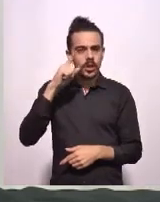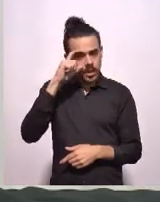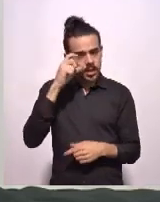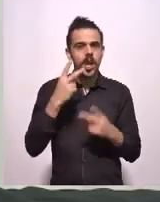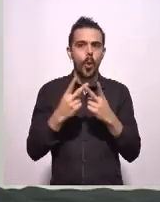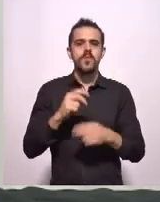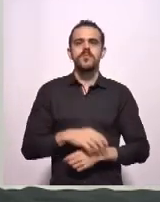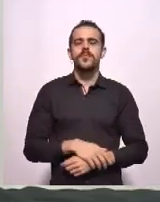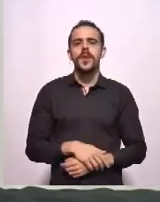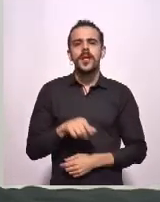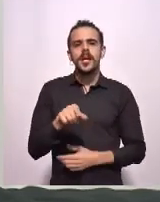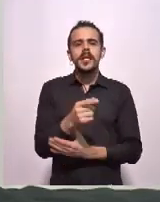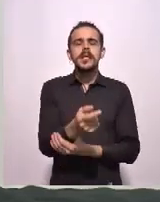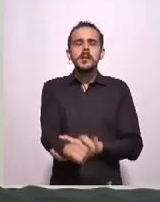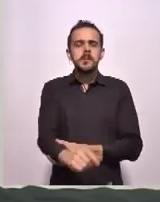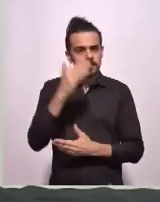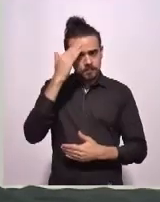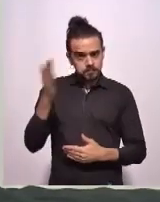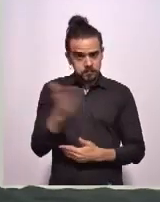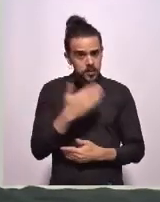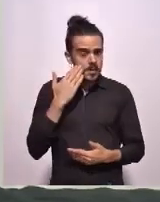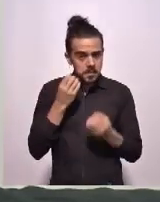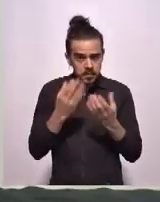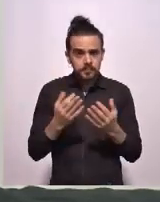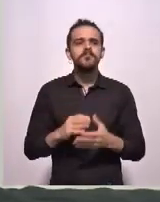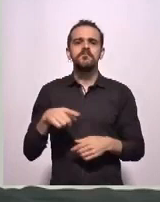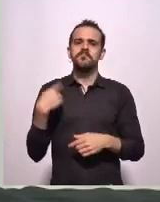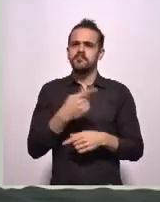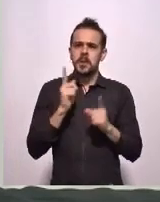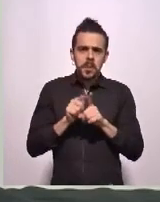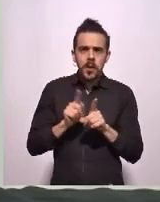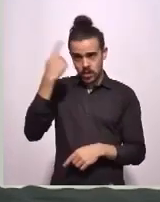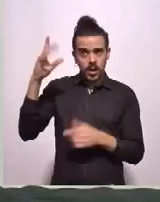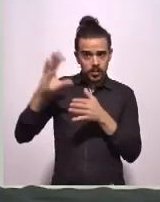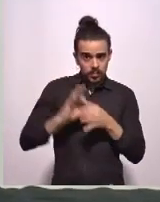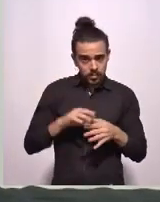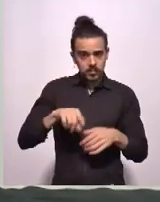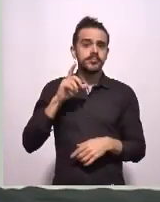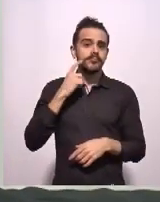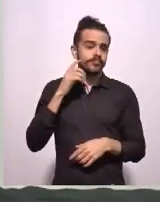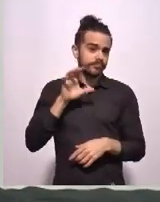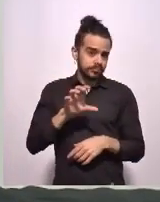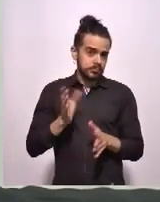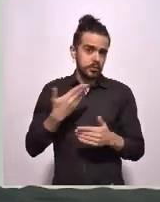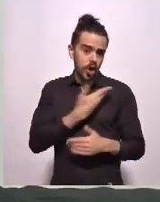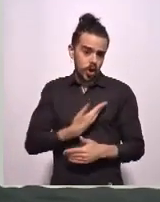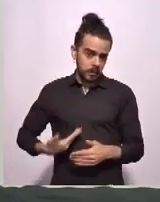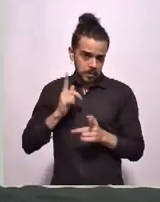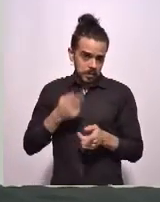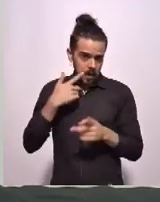siguiendo los lineamientos del gobierno provincial en concordancia con el gobierno nacional en materia de prevención en lo que hace